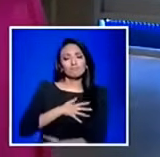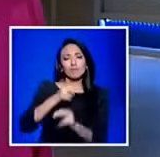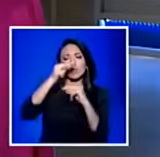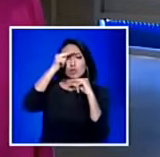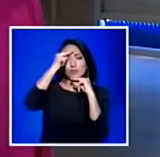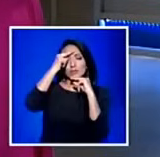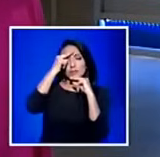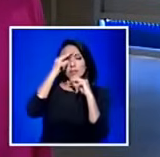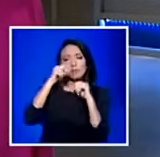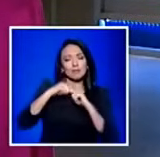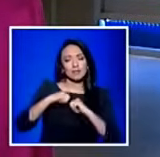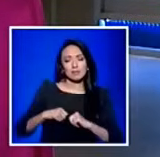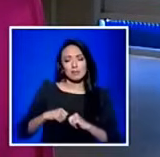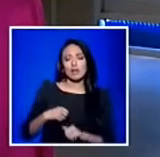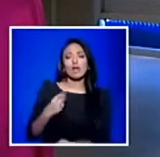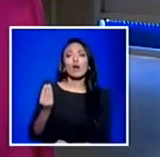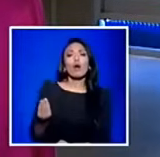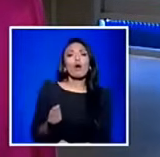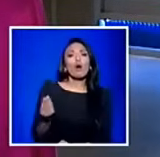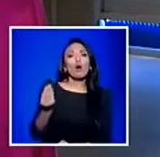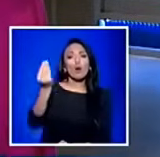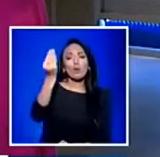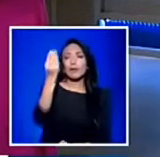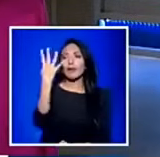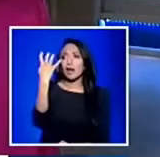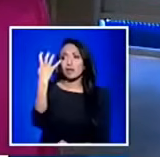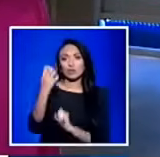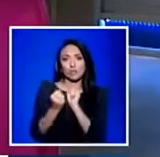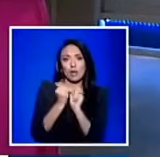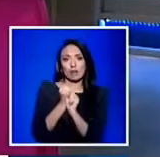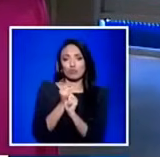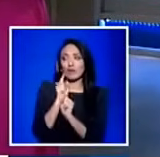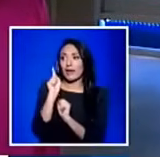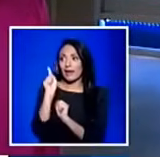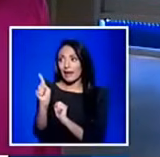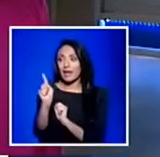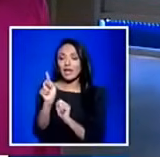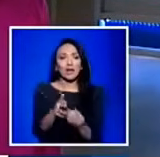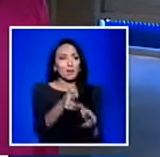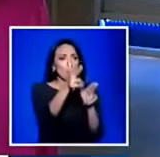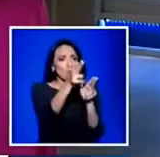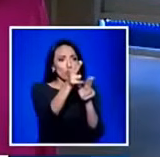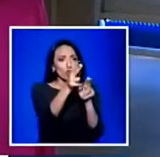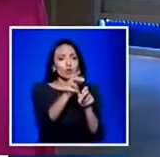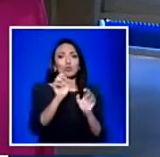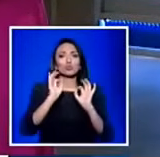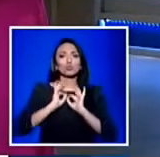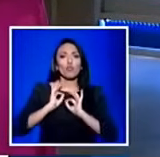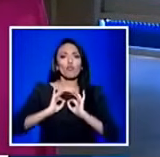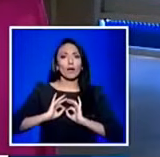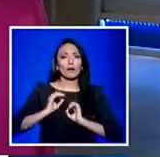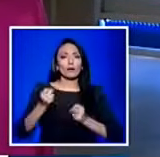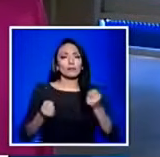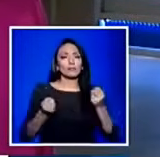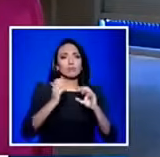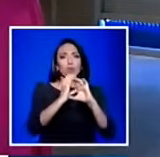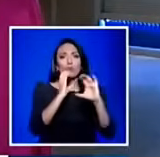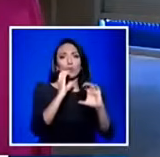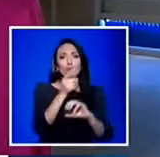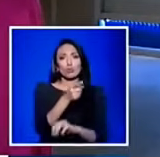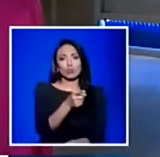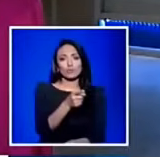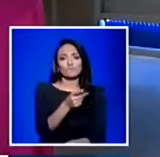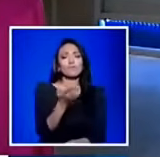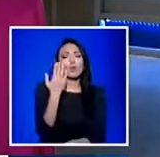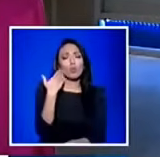que un adolescente de 14 años fue detenido tras ser acusado de asesinar con un disparo en la cabeza al conductor de un bus en